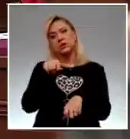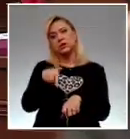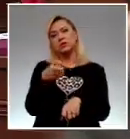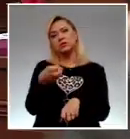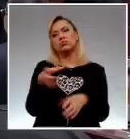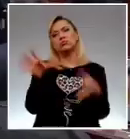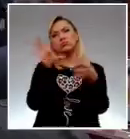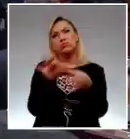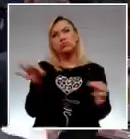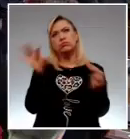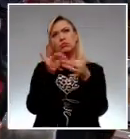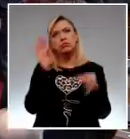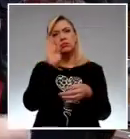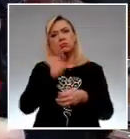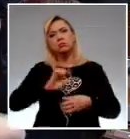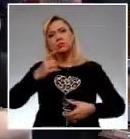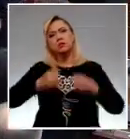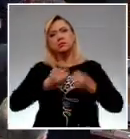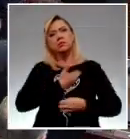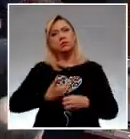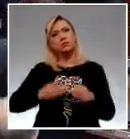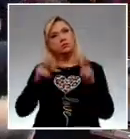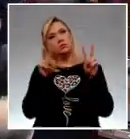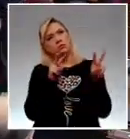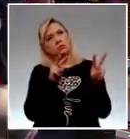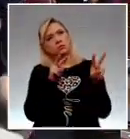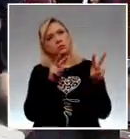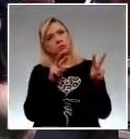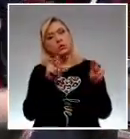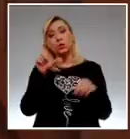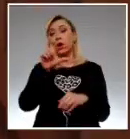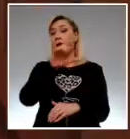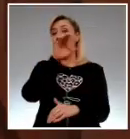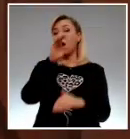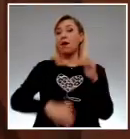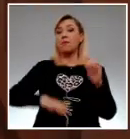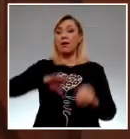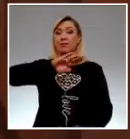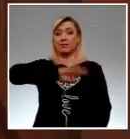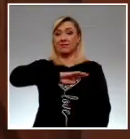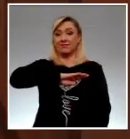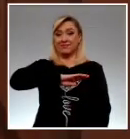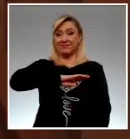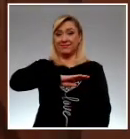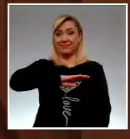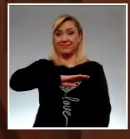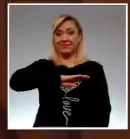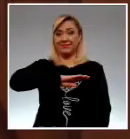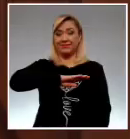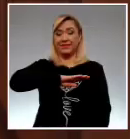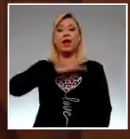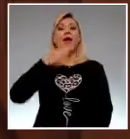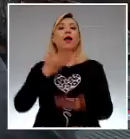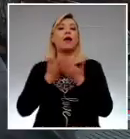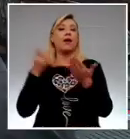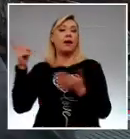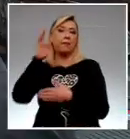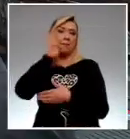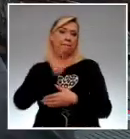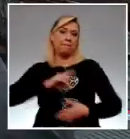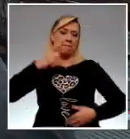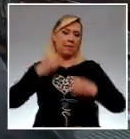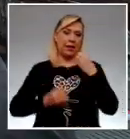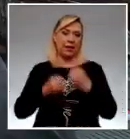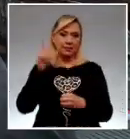pleno después de rendir honores a la bandera con un saludo civil la ministra piña Hernández comenzó la informe de labores que fue